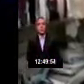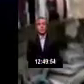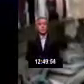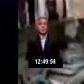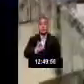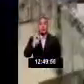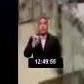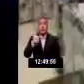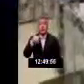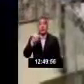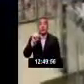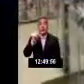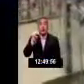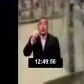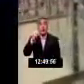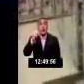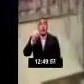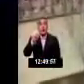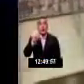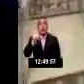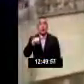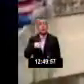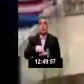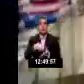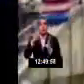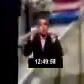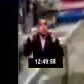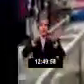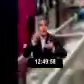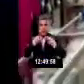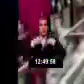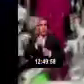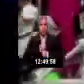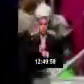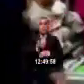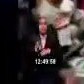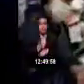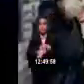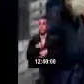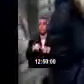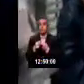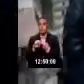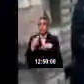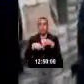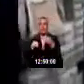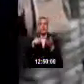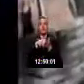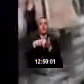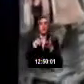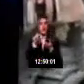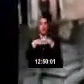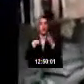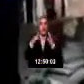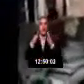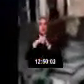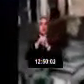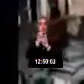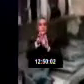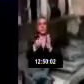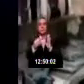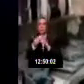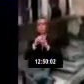Yolanda Puente es dueña de la distribuidora Río Textiles en Riobamba. Hace poco retomó sus actividades con entregas a domicilio. En su local